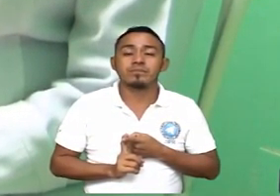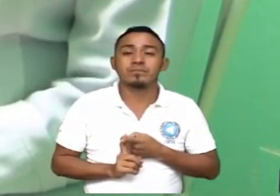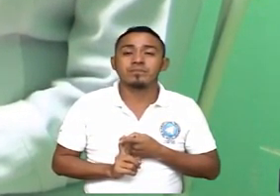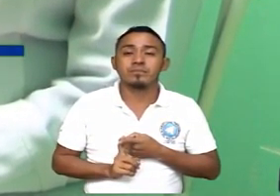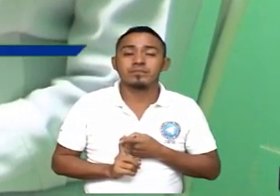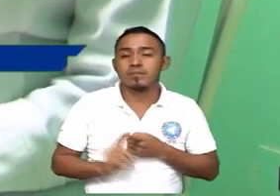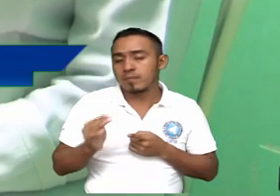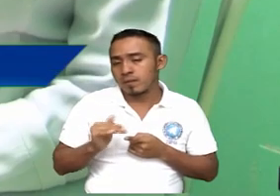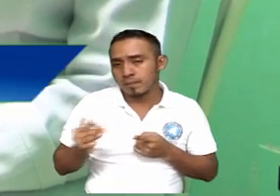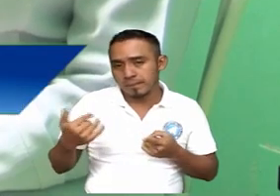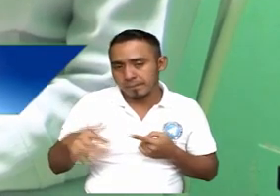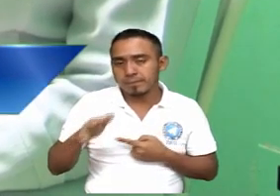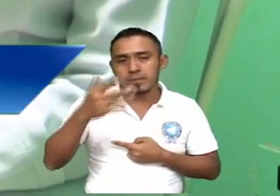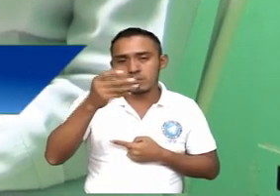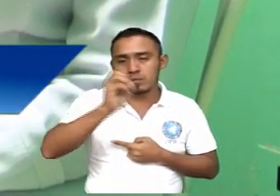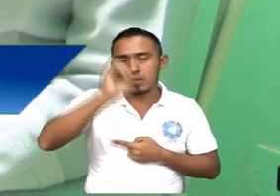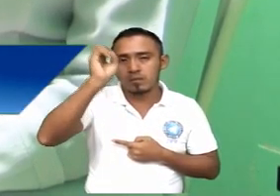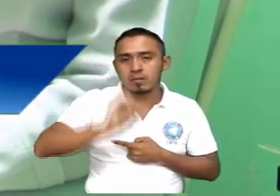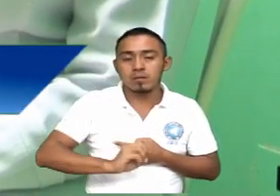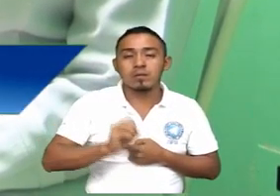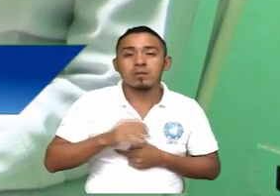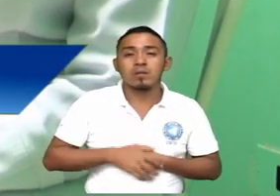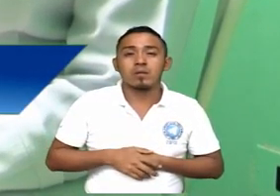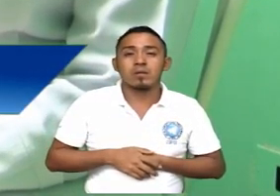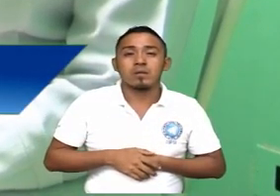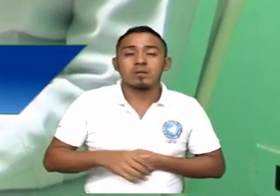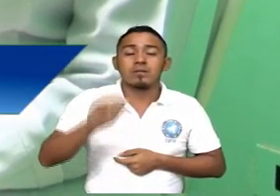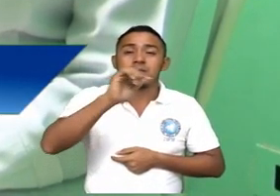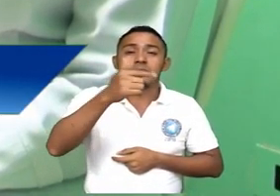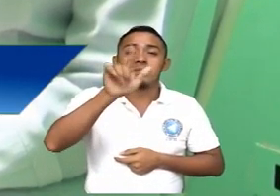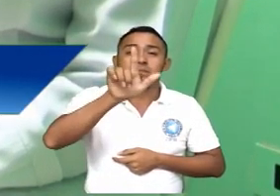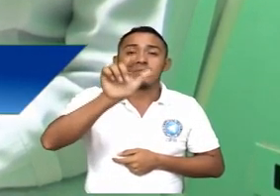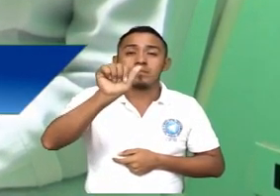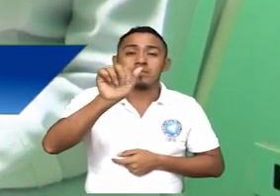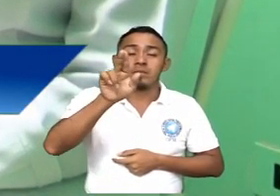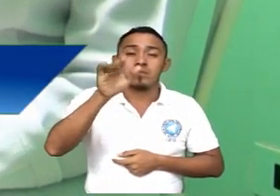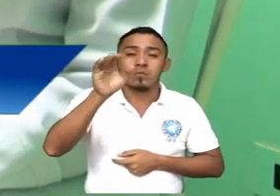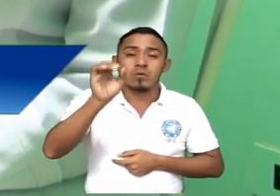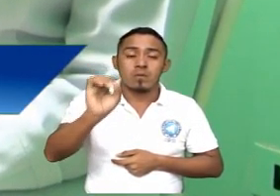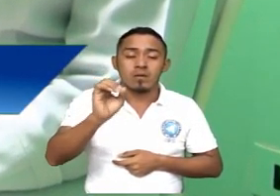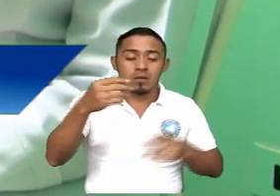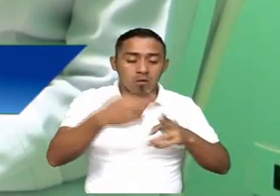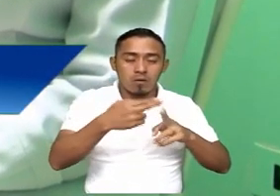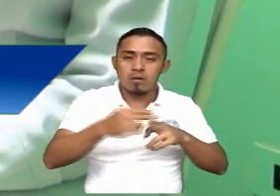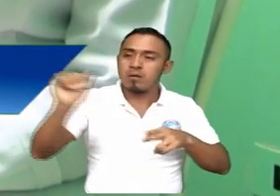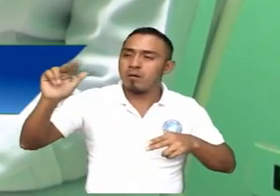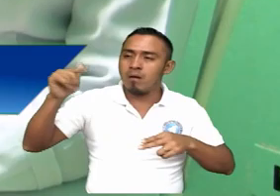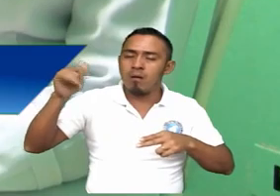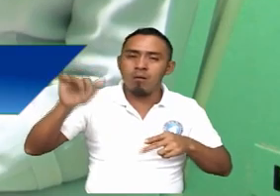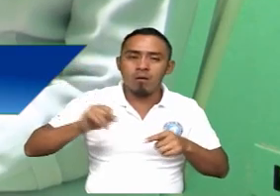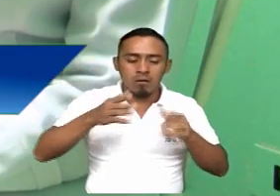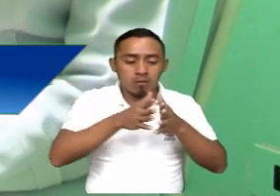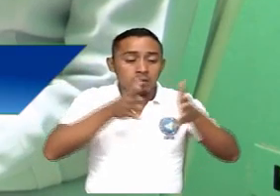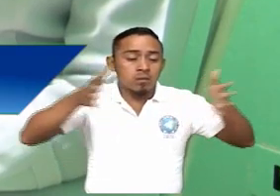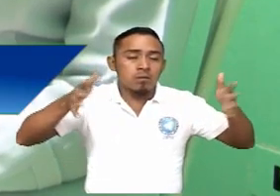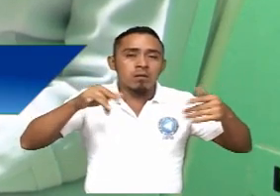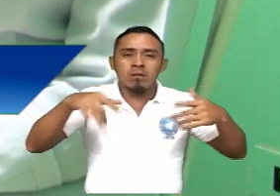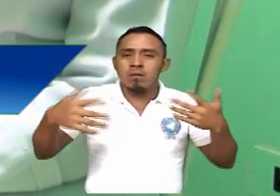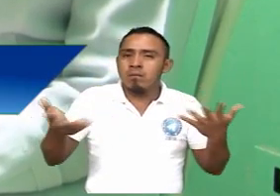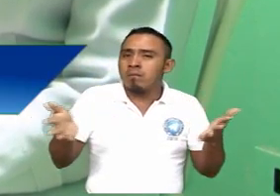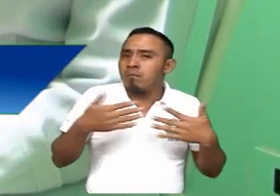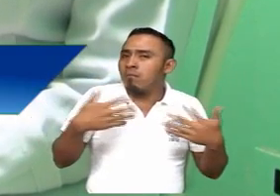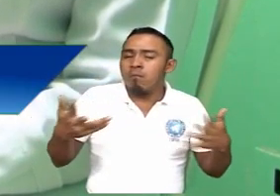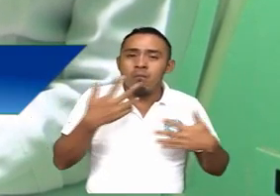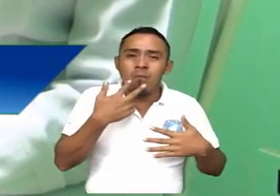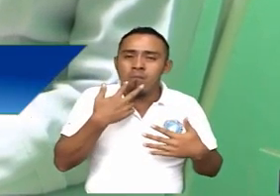más frecuente, que es el 90%, que es le decimos glaucoma de ángulo abierto, es que es asintomático. No tiene sentido. El